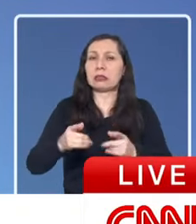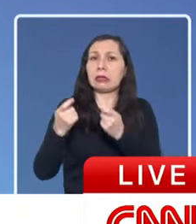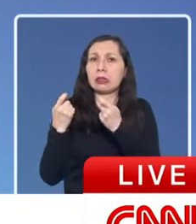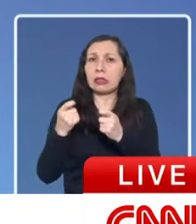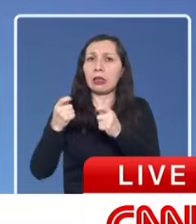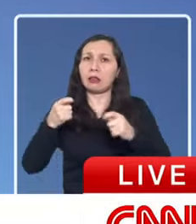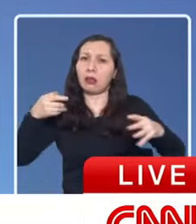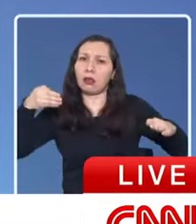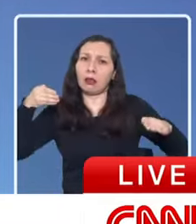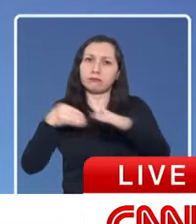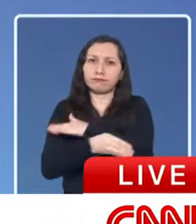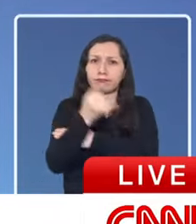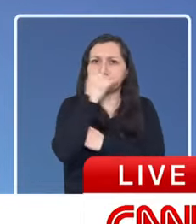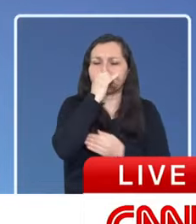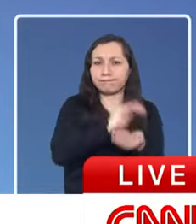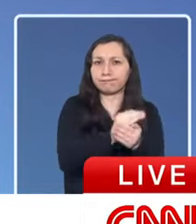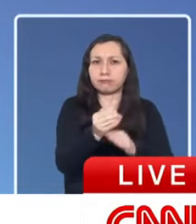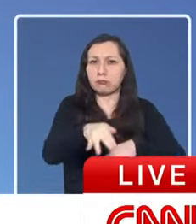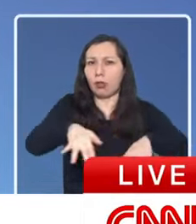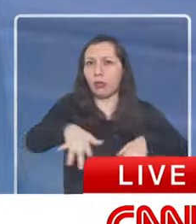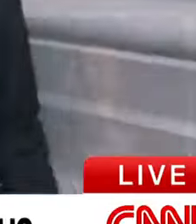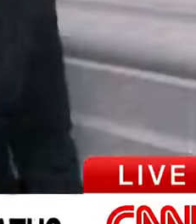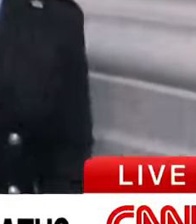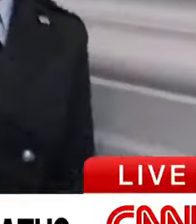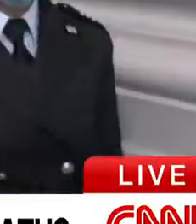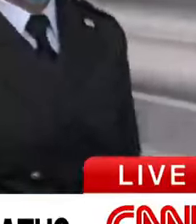de corrupción.